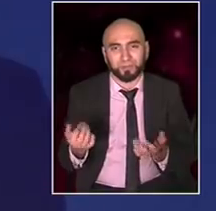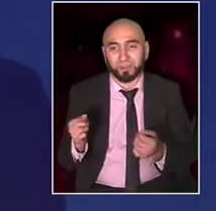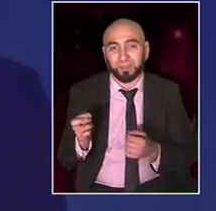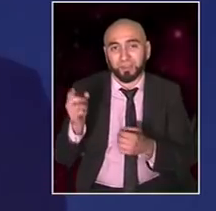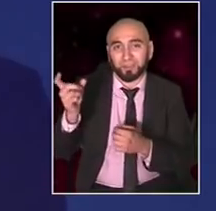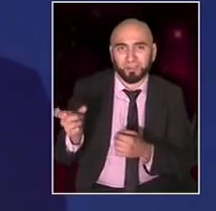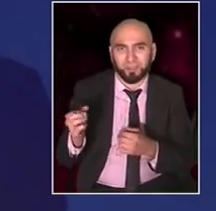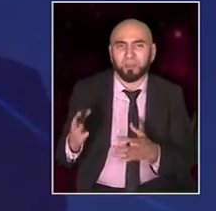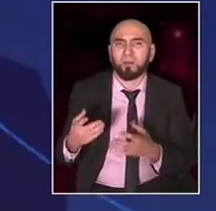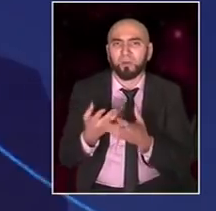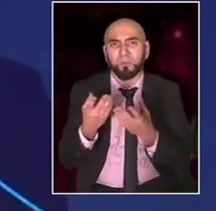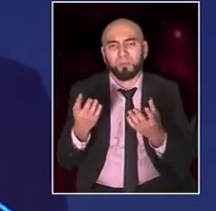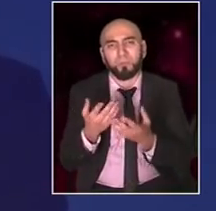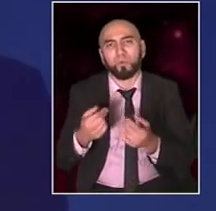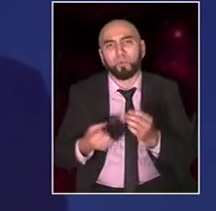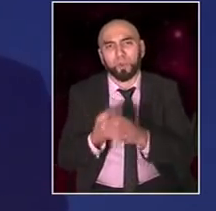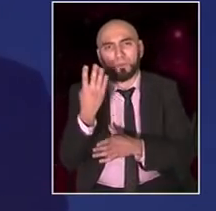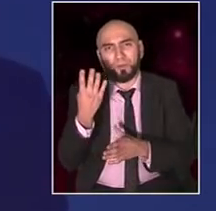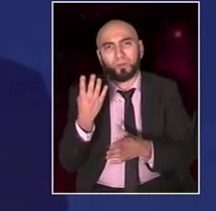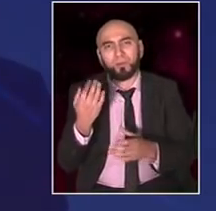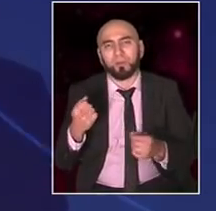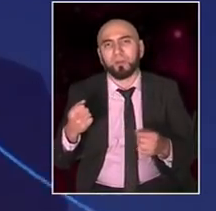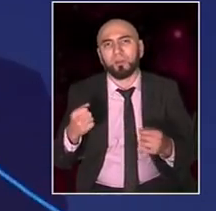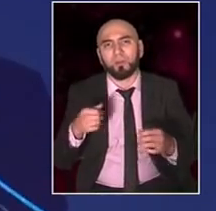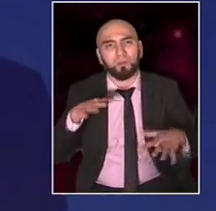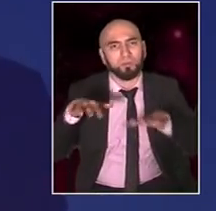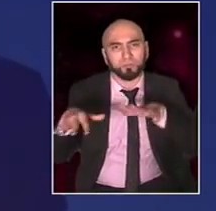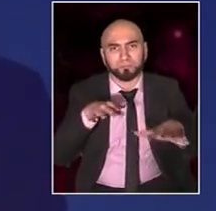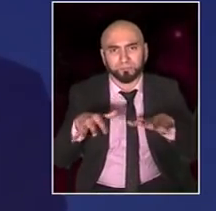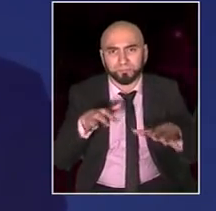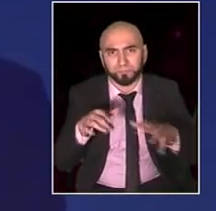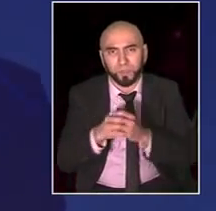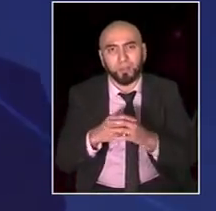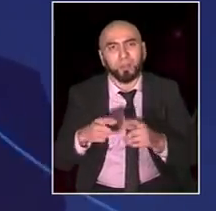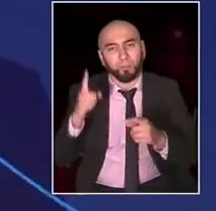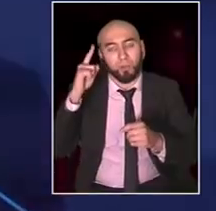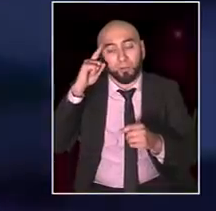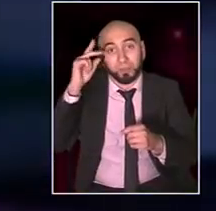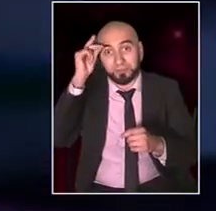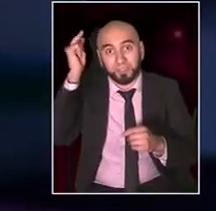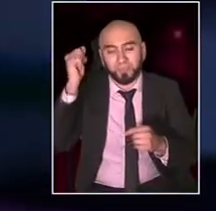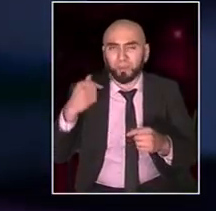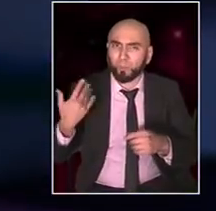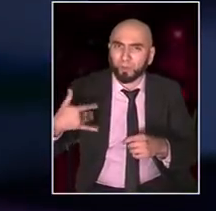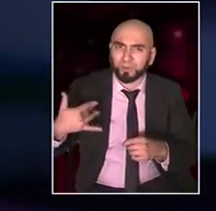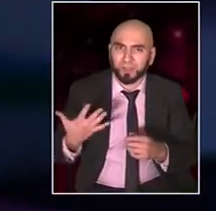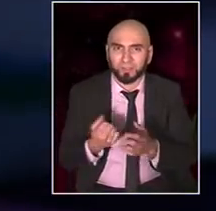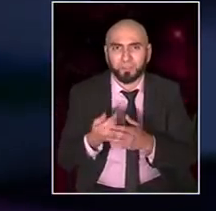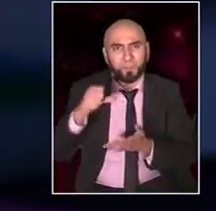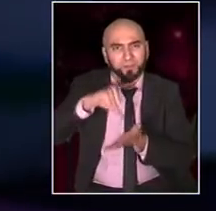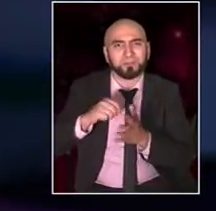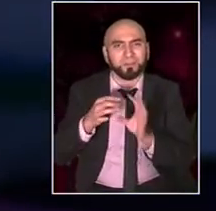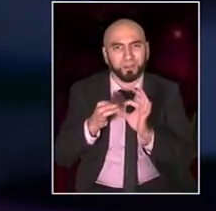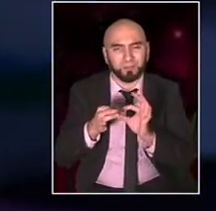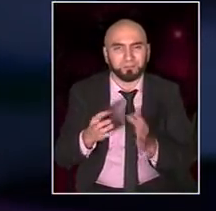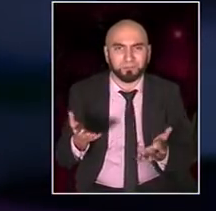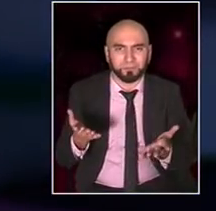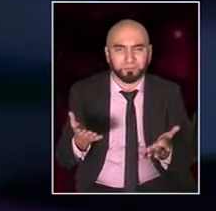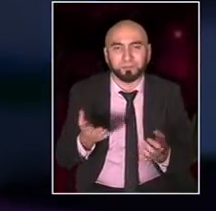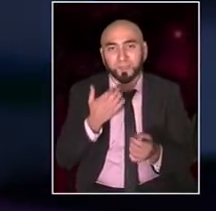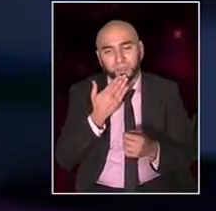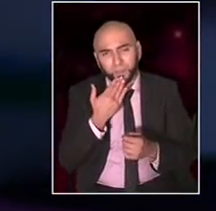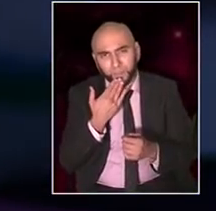desde el Senado y de la Cámara de Diputados para llevar adelante esta iniciativa tan relevante para nuestro país. Del mismo modo, agradezco